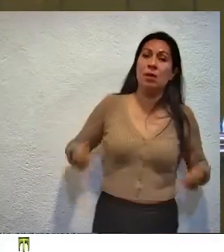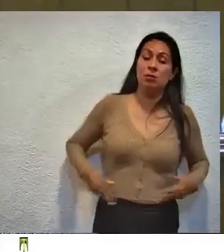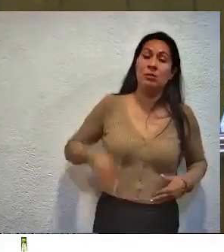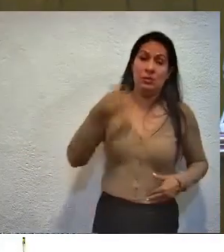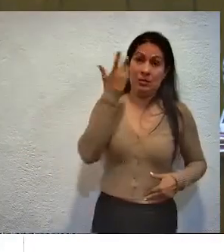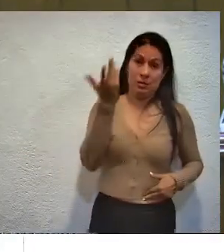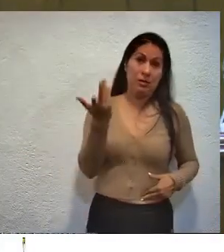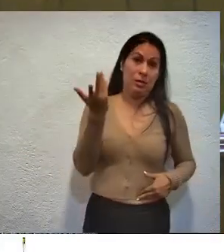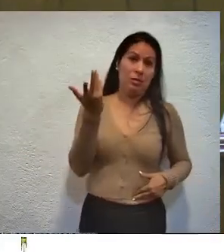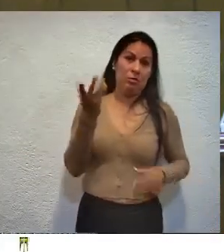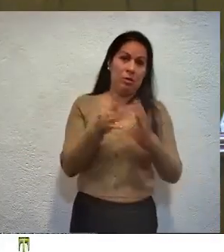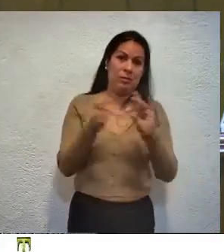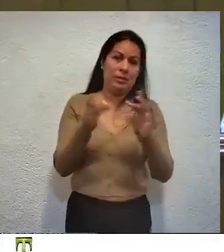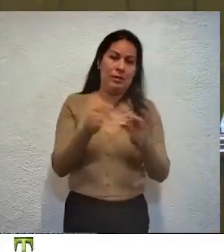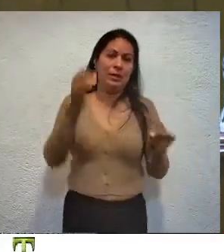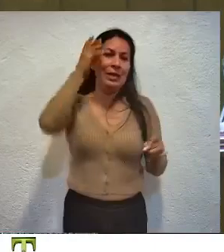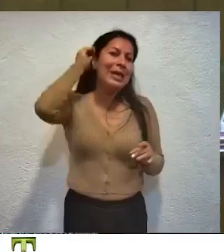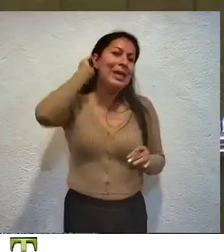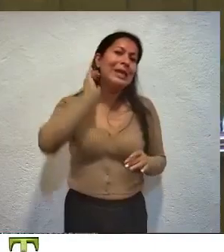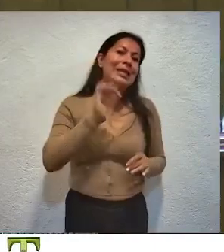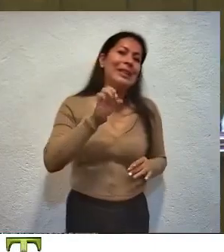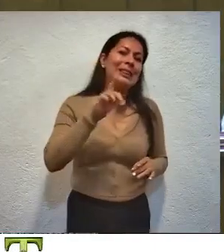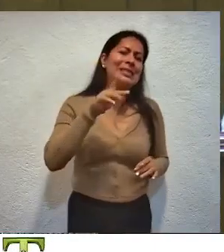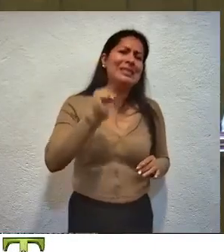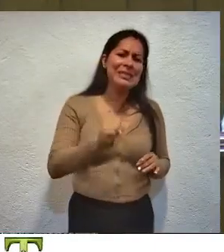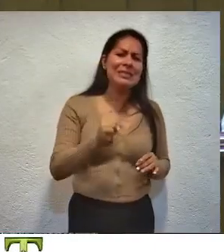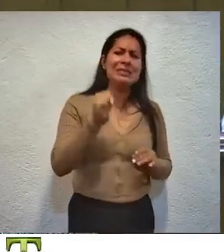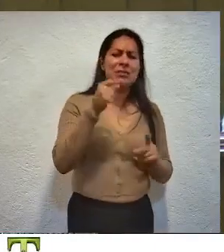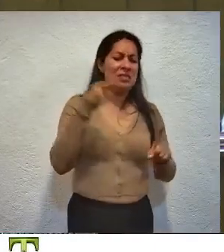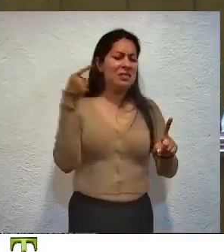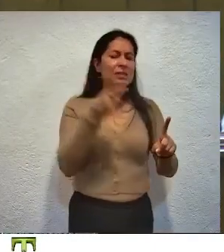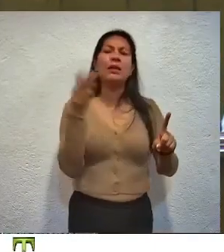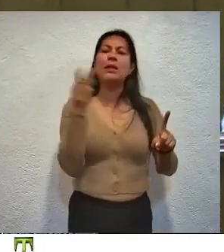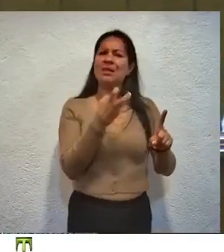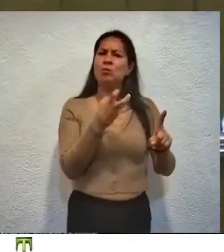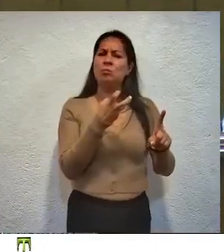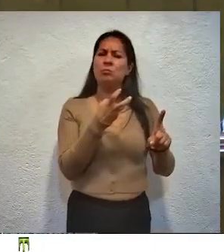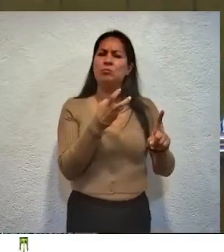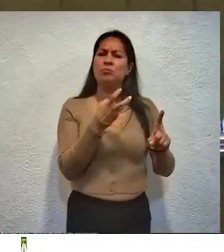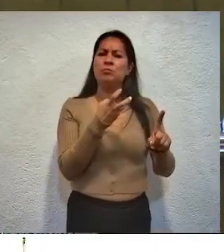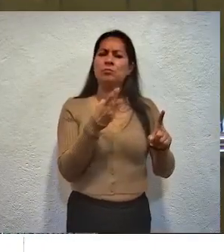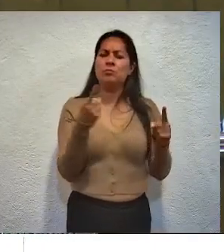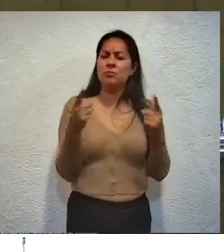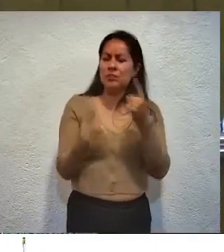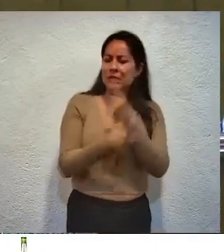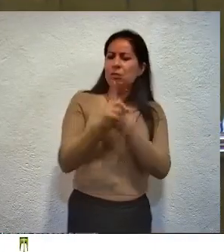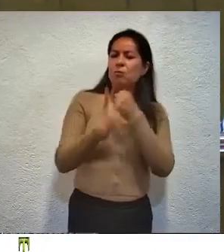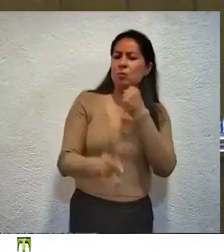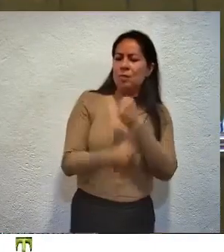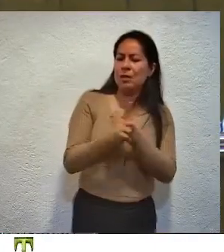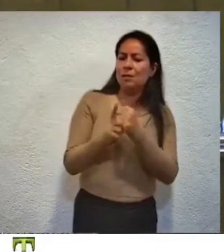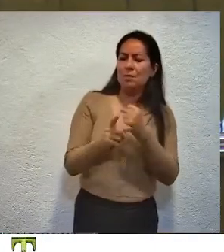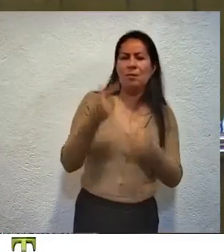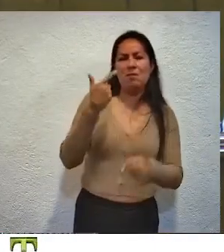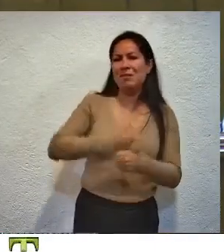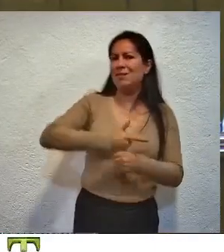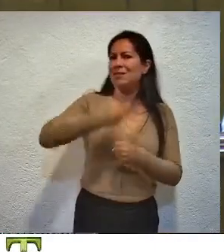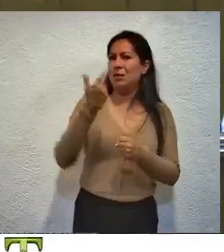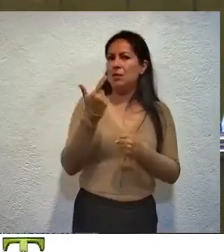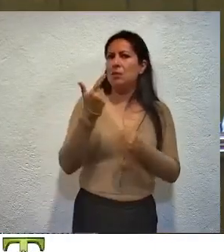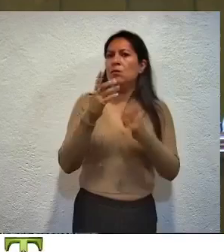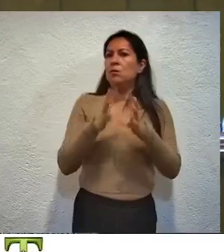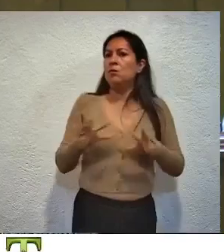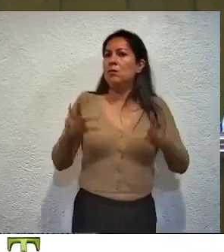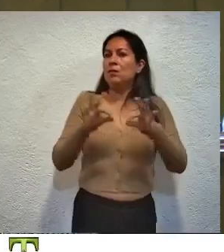quiero resaltar que la litis se centra justamente en esta parte, en la controversia o en el agravio principal